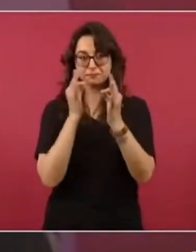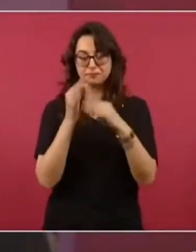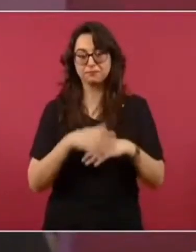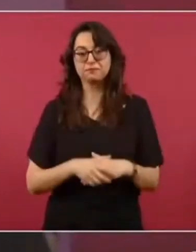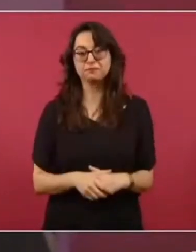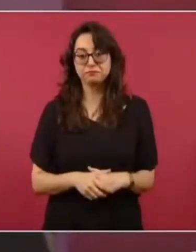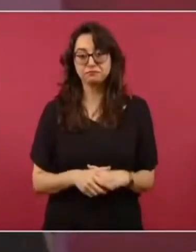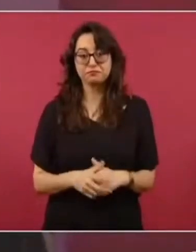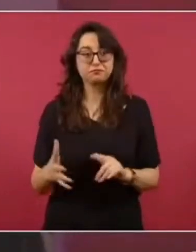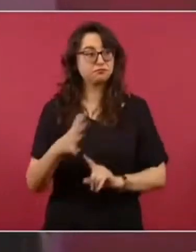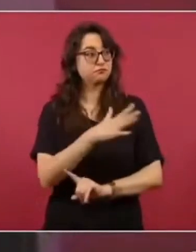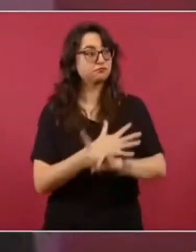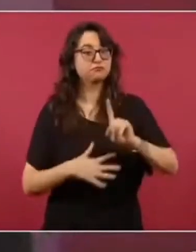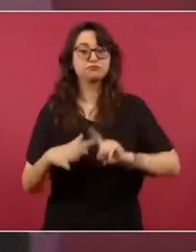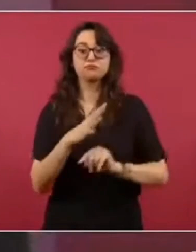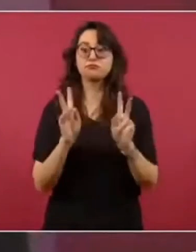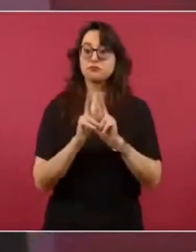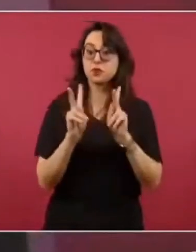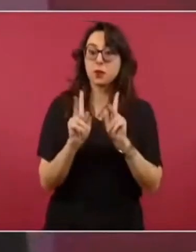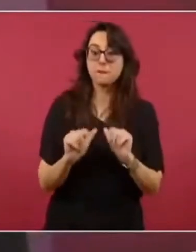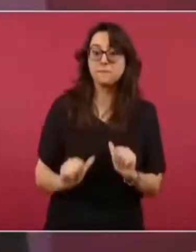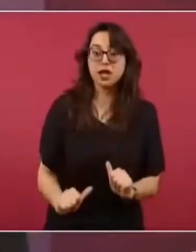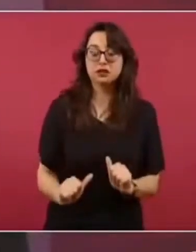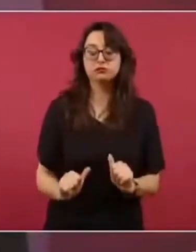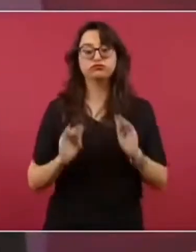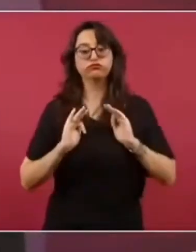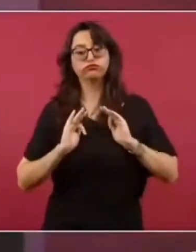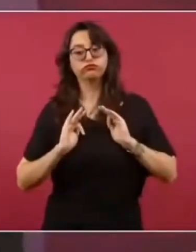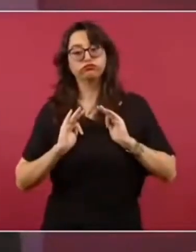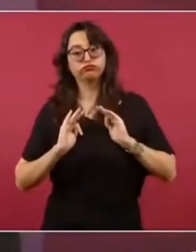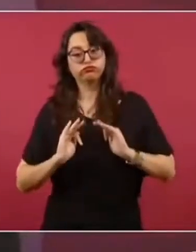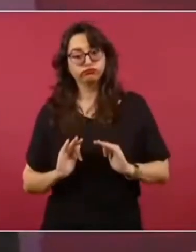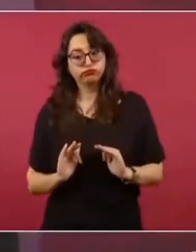si hay paz, si hay tranquilidad,